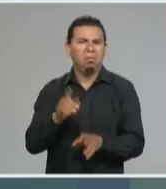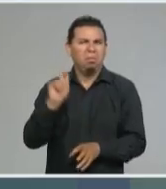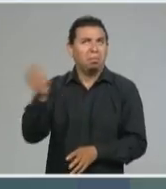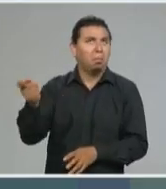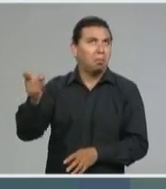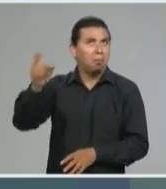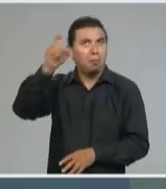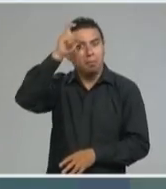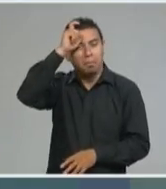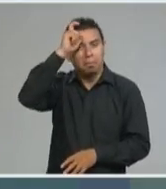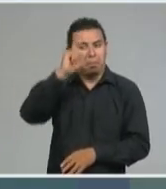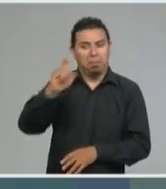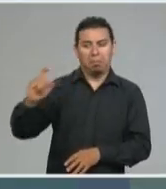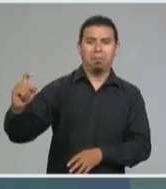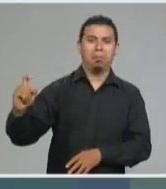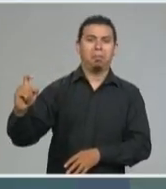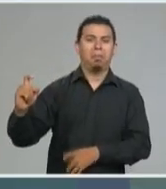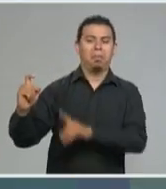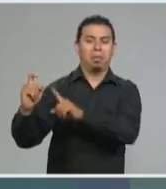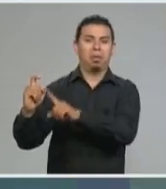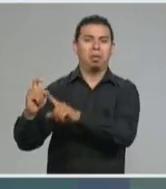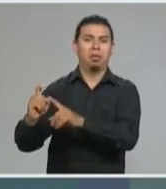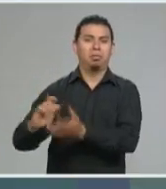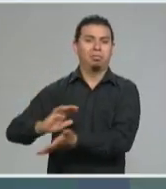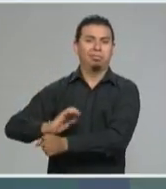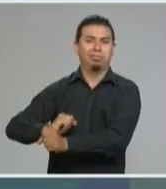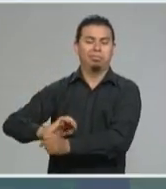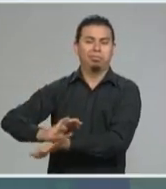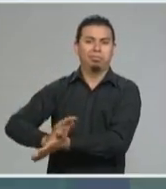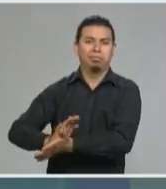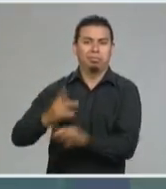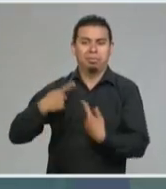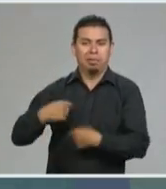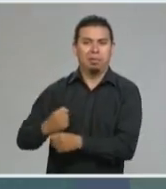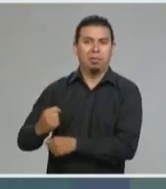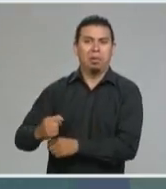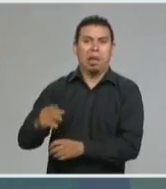A veces sí sabemos, pero lo ignoramos, ¿no? Creo que hay muy poquita